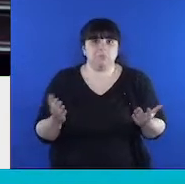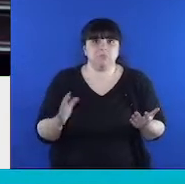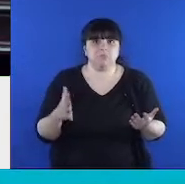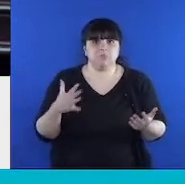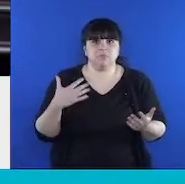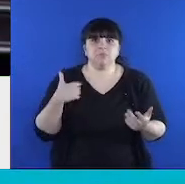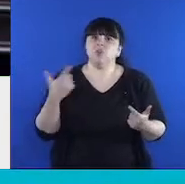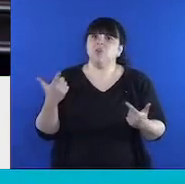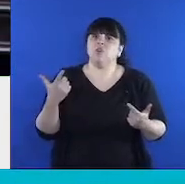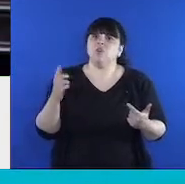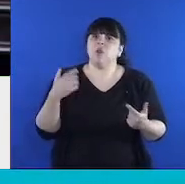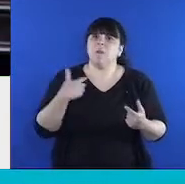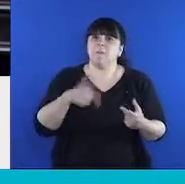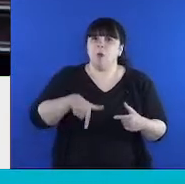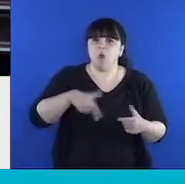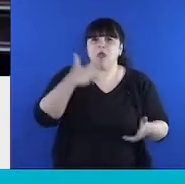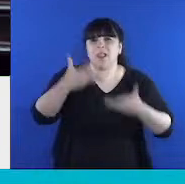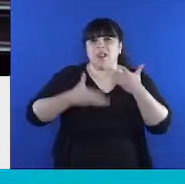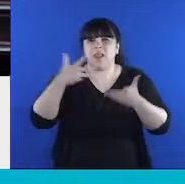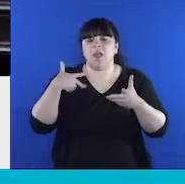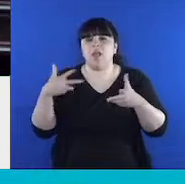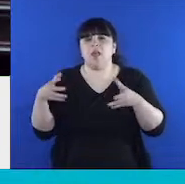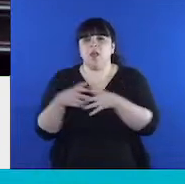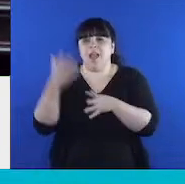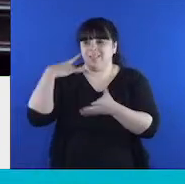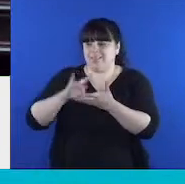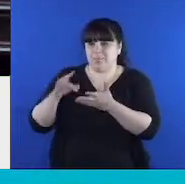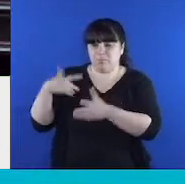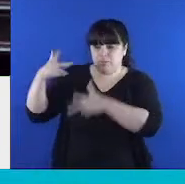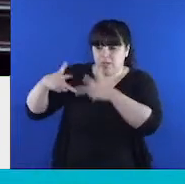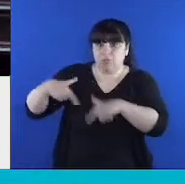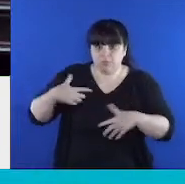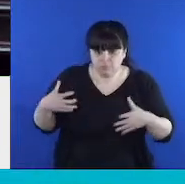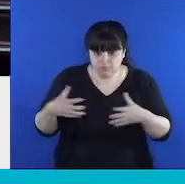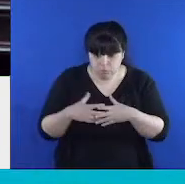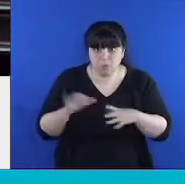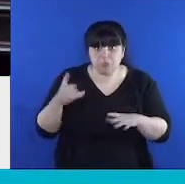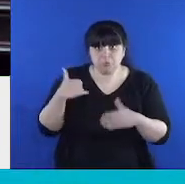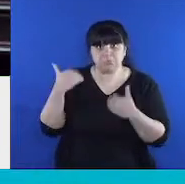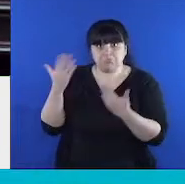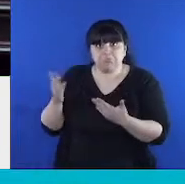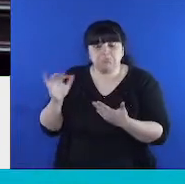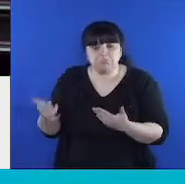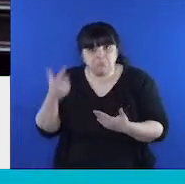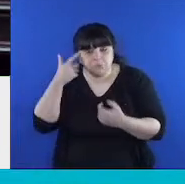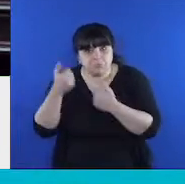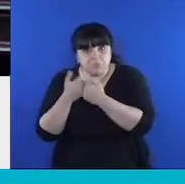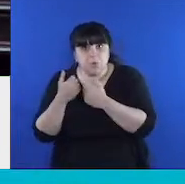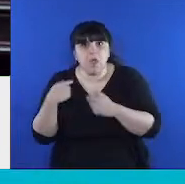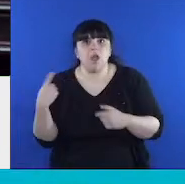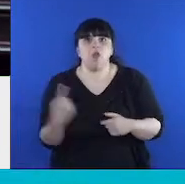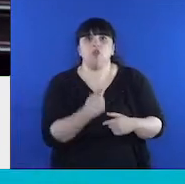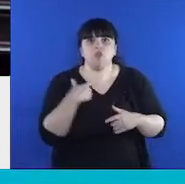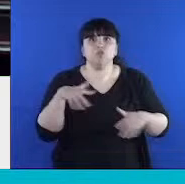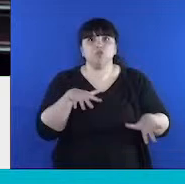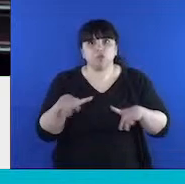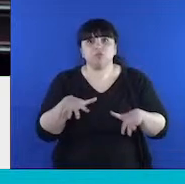diputado propinante y este bloque hace ejercicio de la oposición